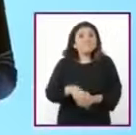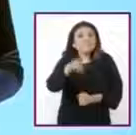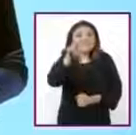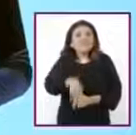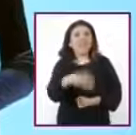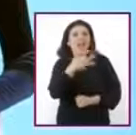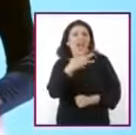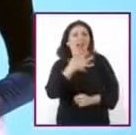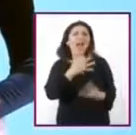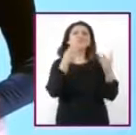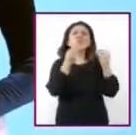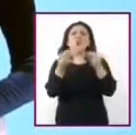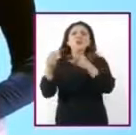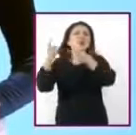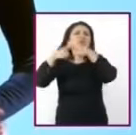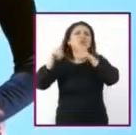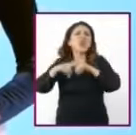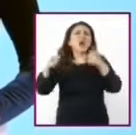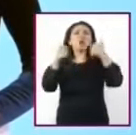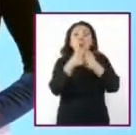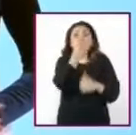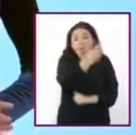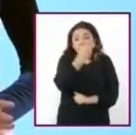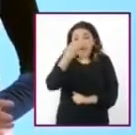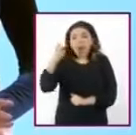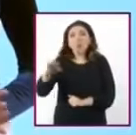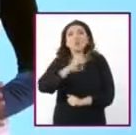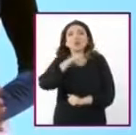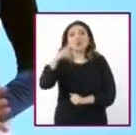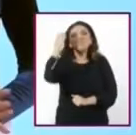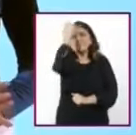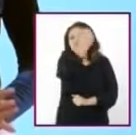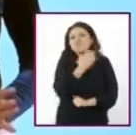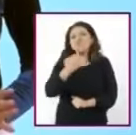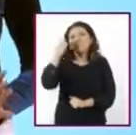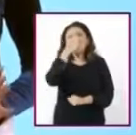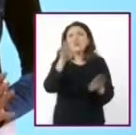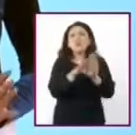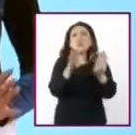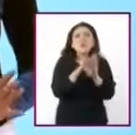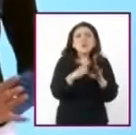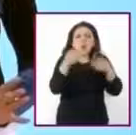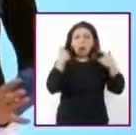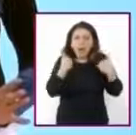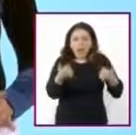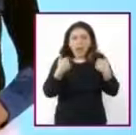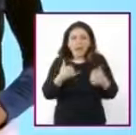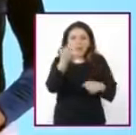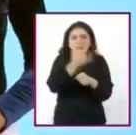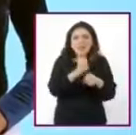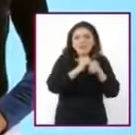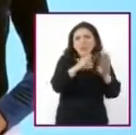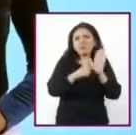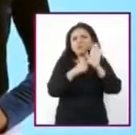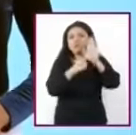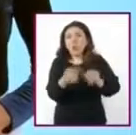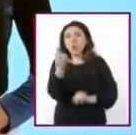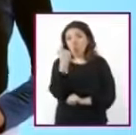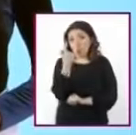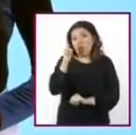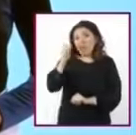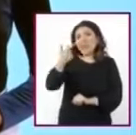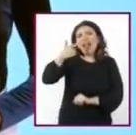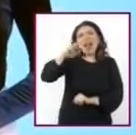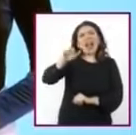es! Existen varias maneras mediante las cuales pueden analizar y presentar un volumen de información recabada. Una de